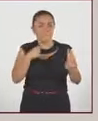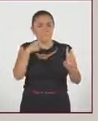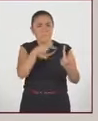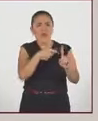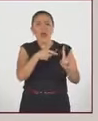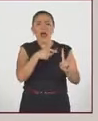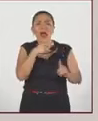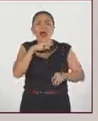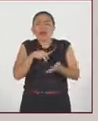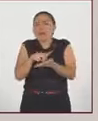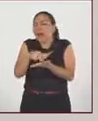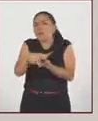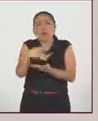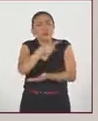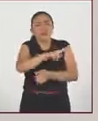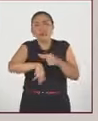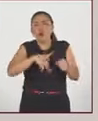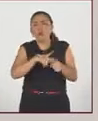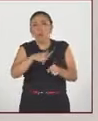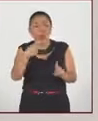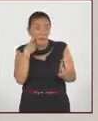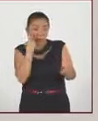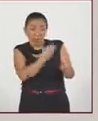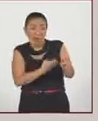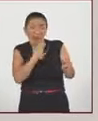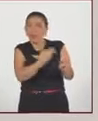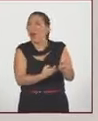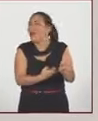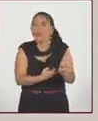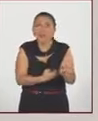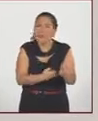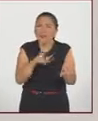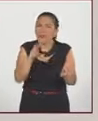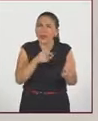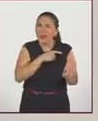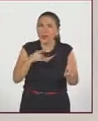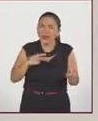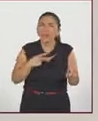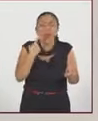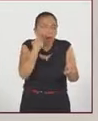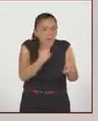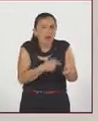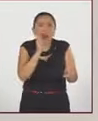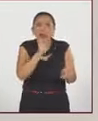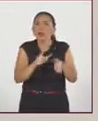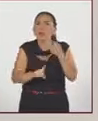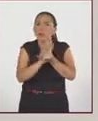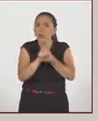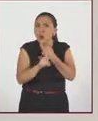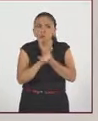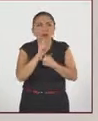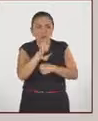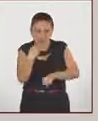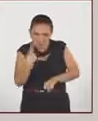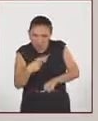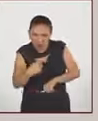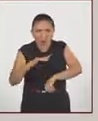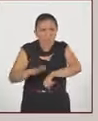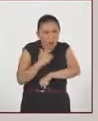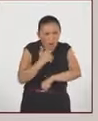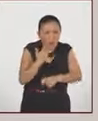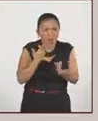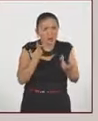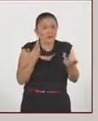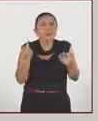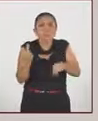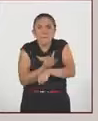está caminando. Es como más bien tratar de a ver qué es lo que está pasando, por qué estás caminando de esa manera, el familiar o